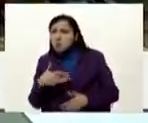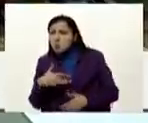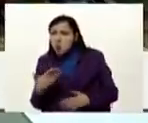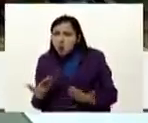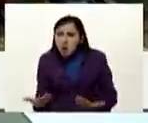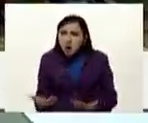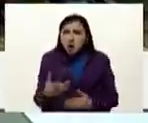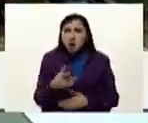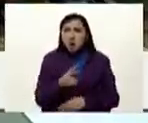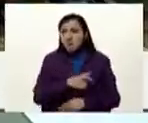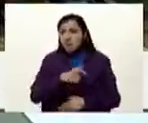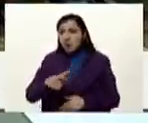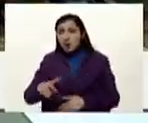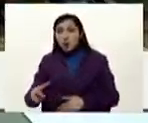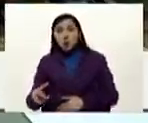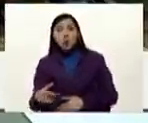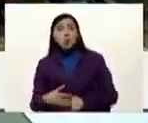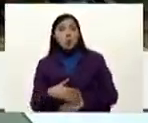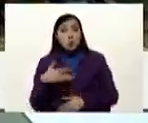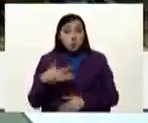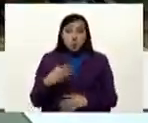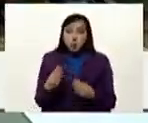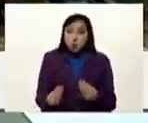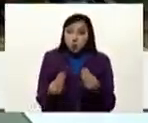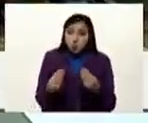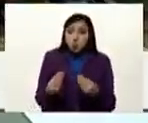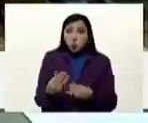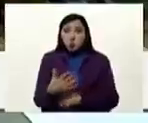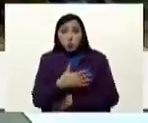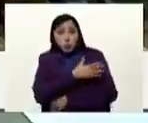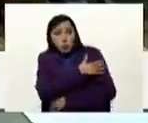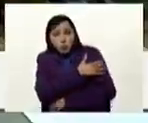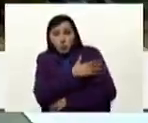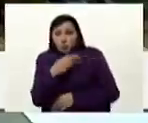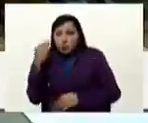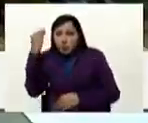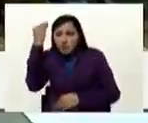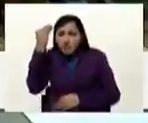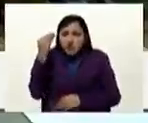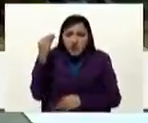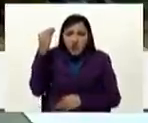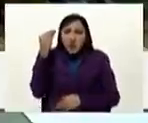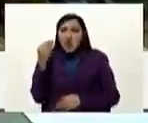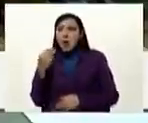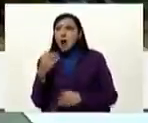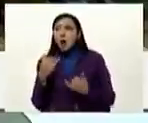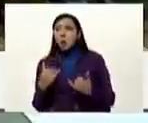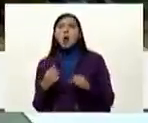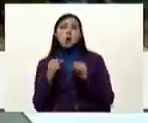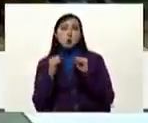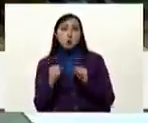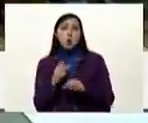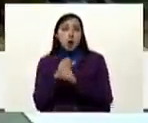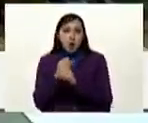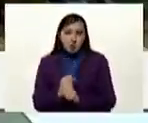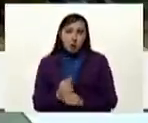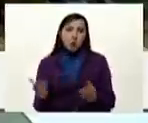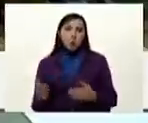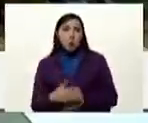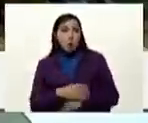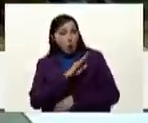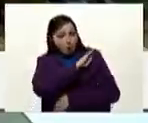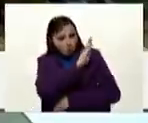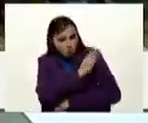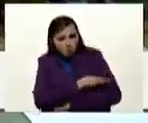Los venezolanos somos muy sensibles. Uno le pone la vacuna y uno piensa, bueno, ahora me siento más seguro, más